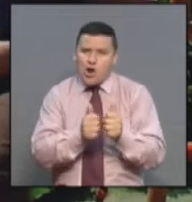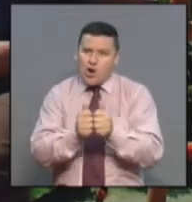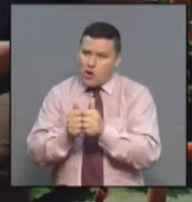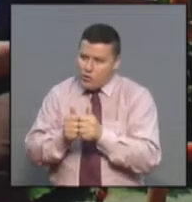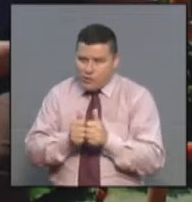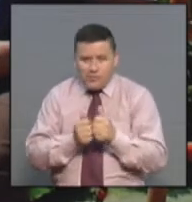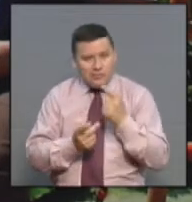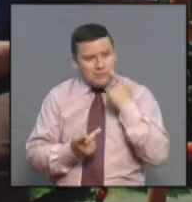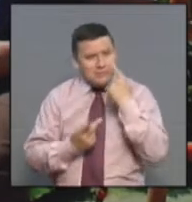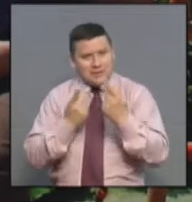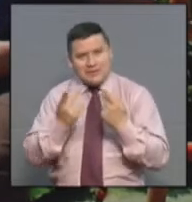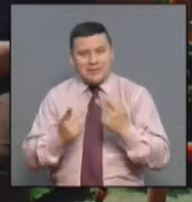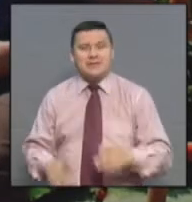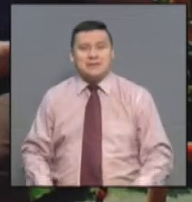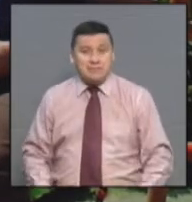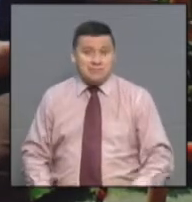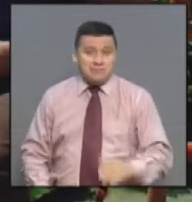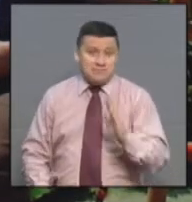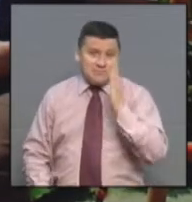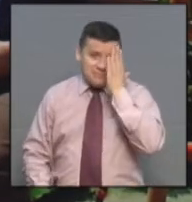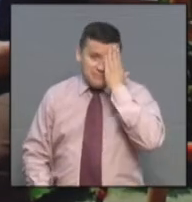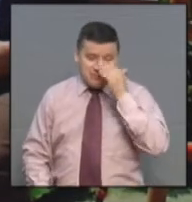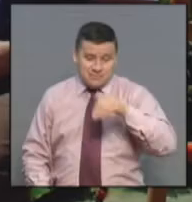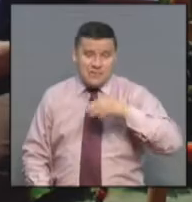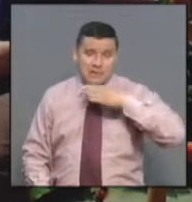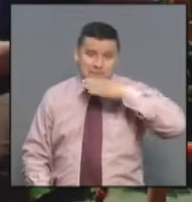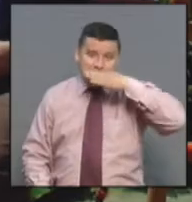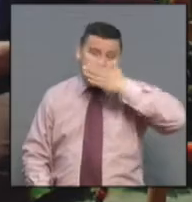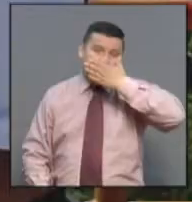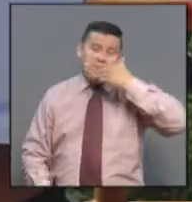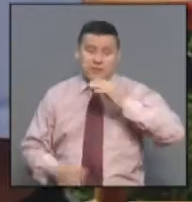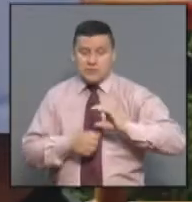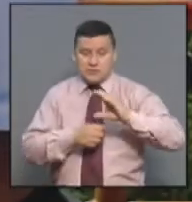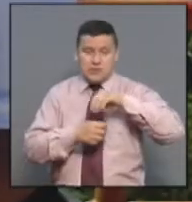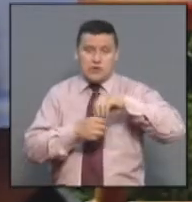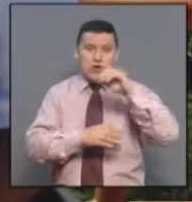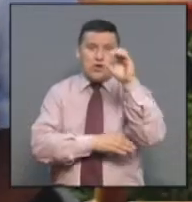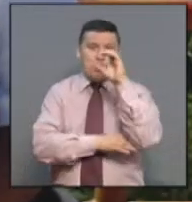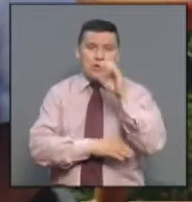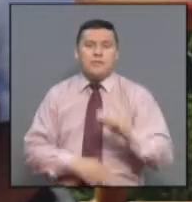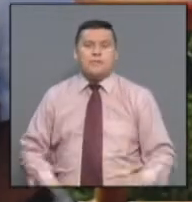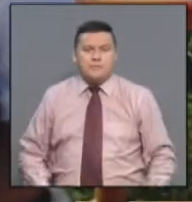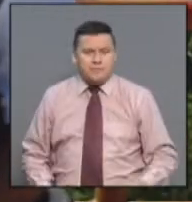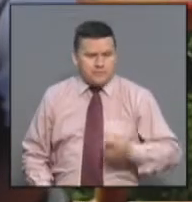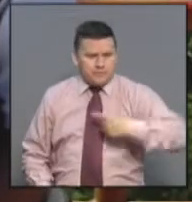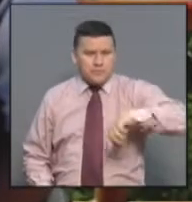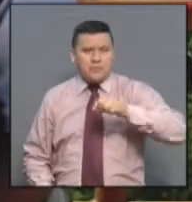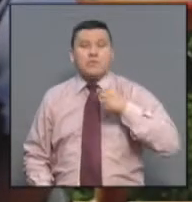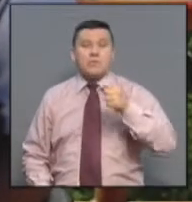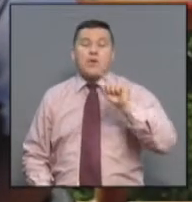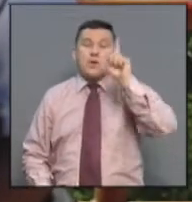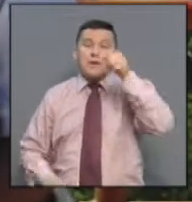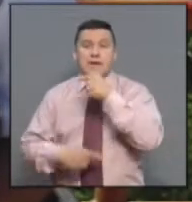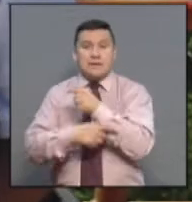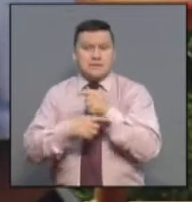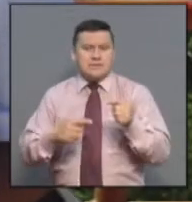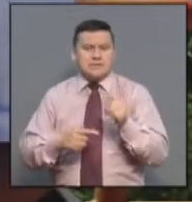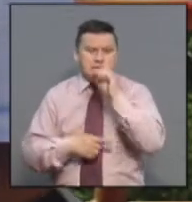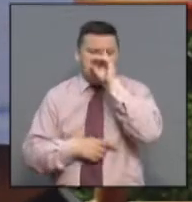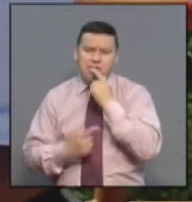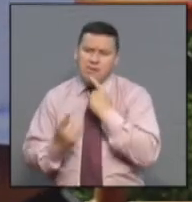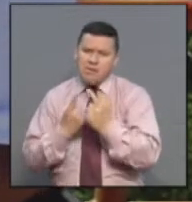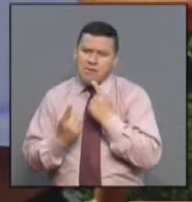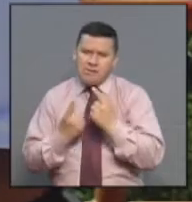acompañando y nos visiten. Ya saben que Medellín es la mejor ciudad de Colombia. Nosotros nos vemos la próxima semana con una nueva sección de